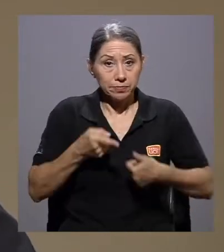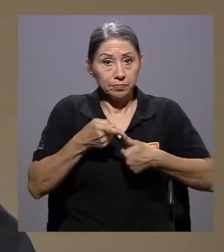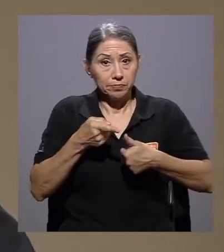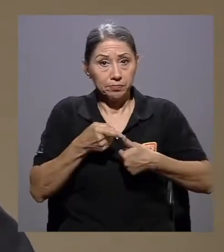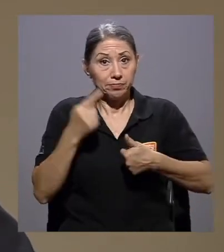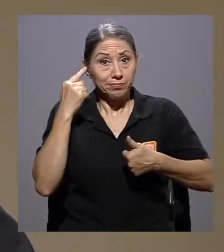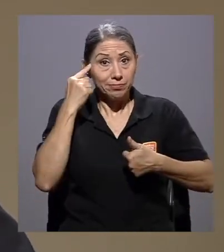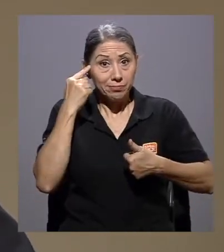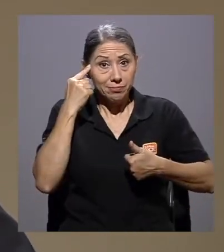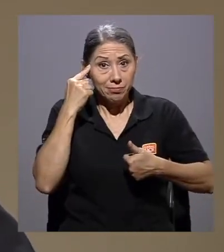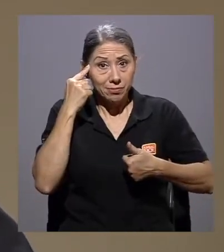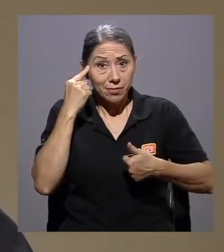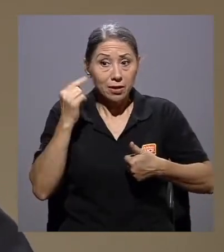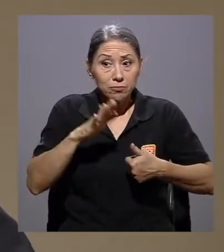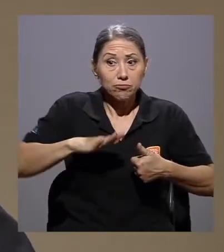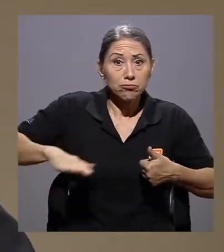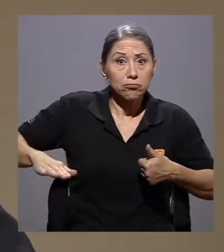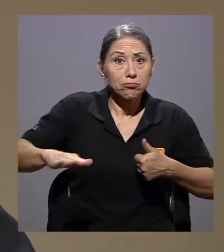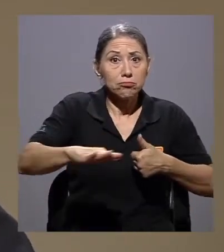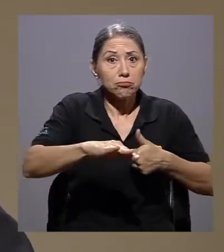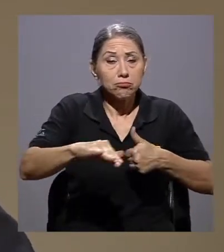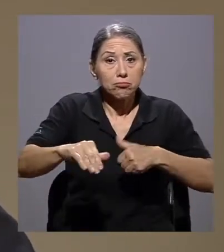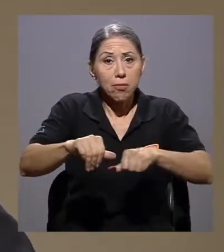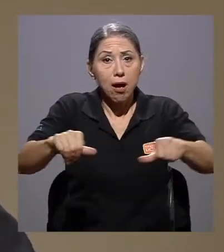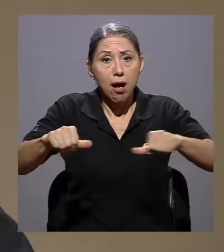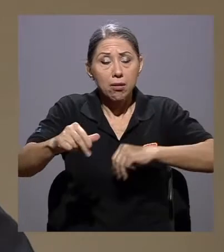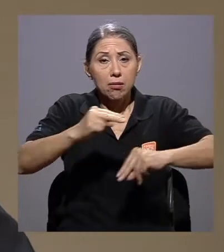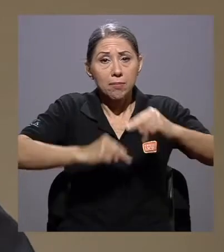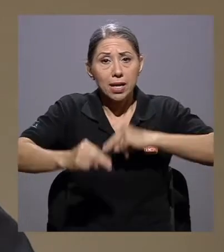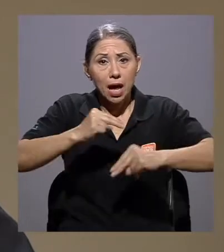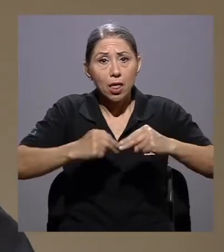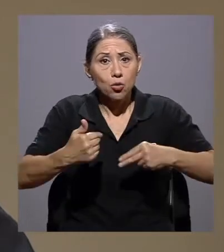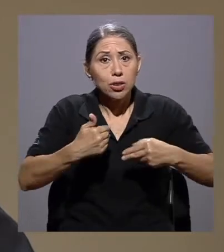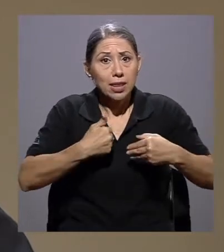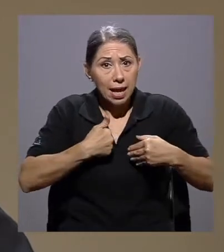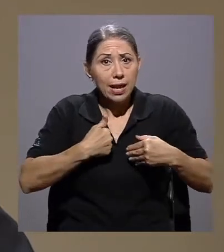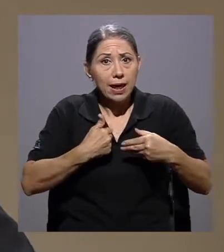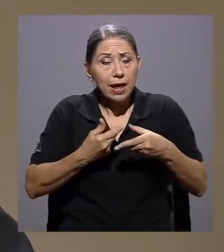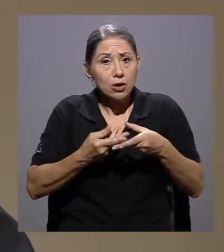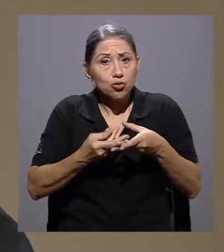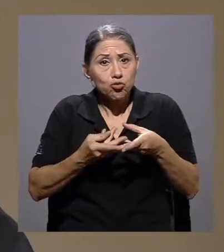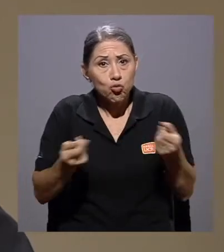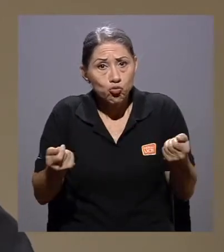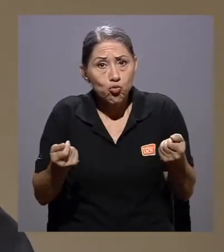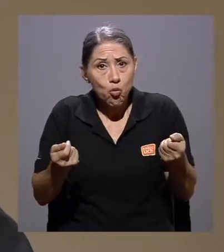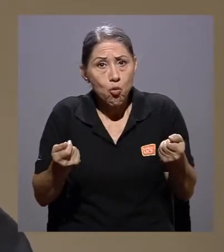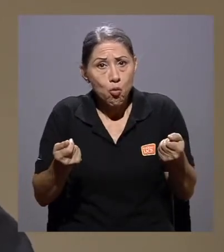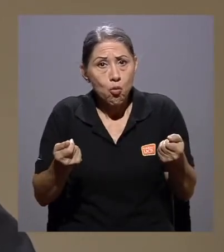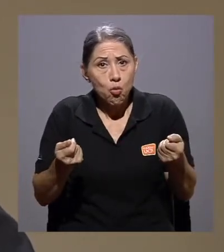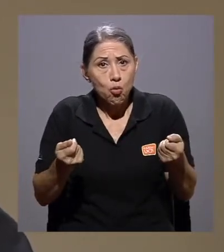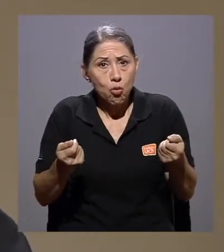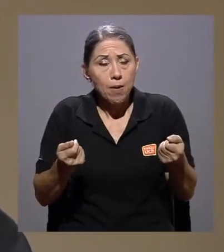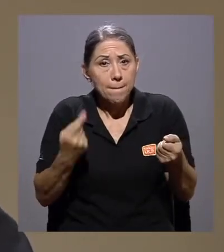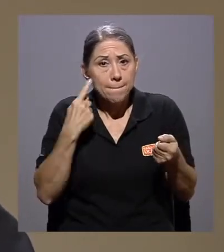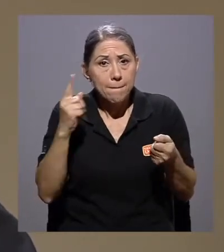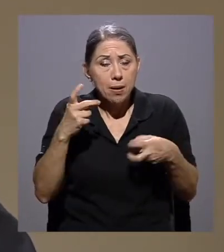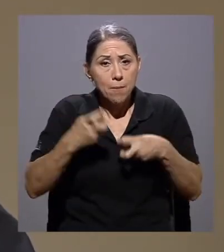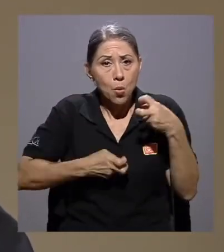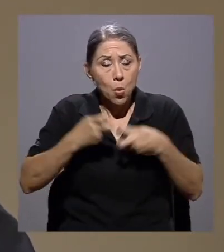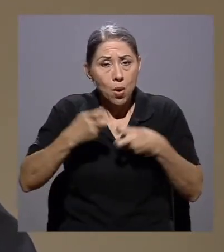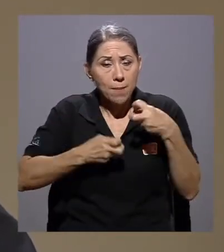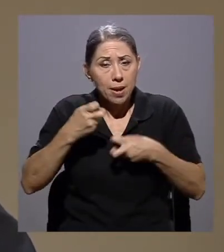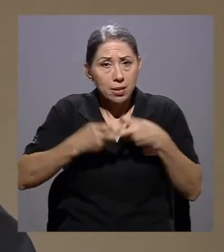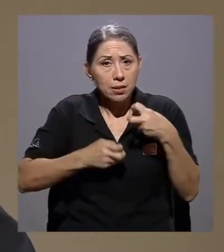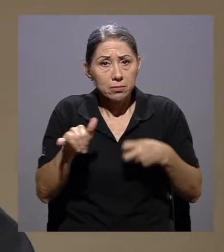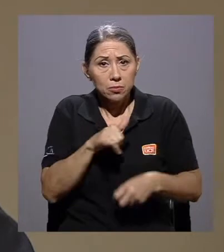mercado tiene los mecanismos de solución a problemáticas profundas como esta, en el corto